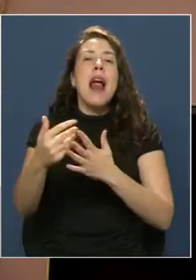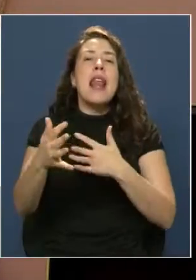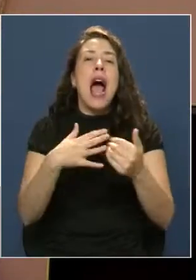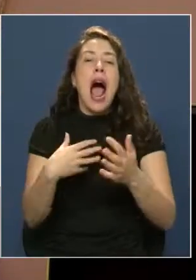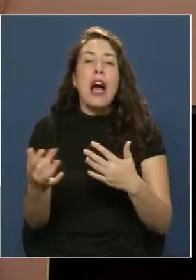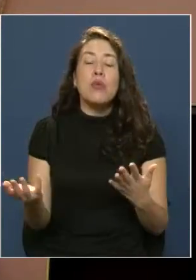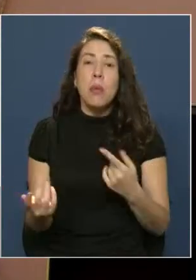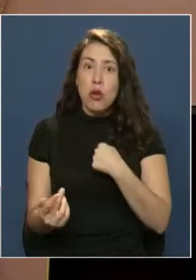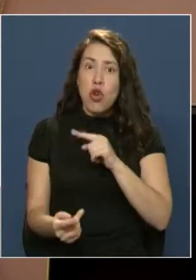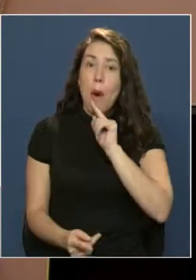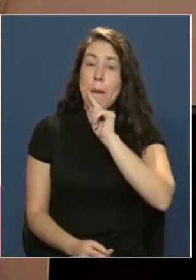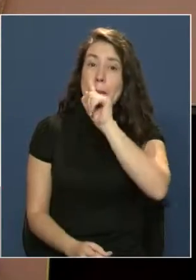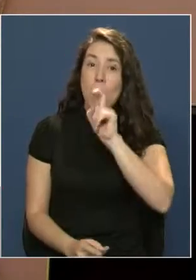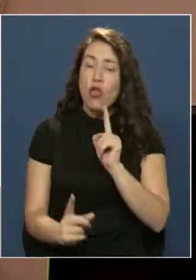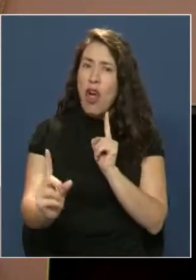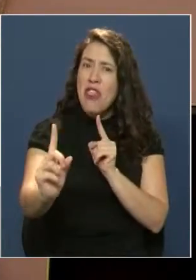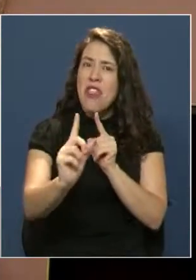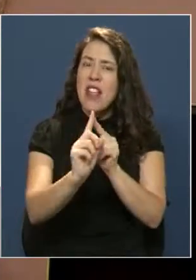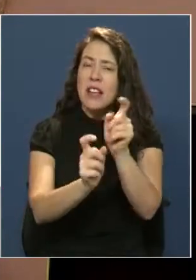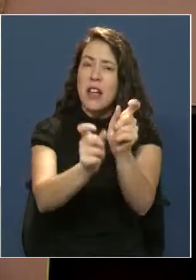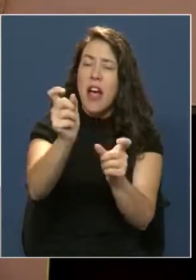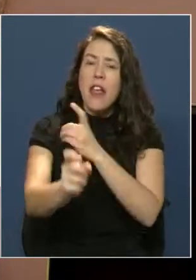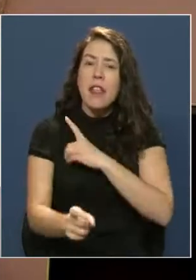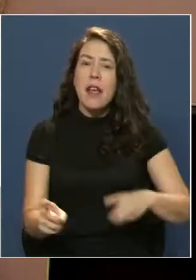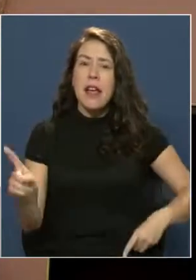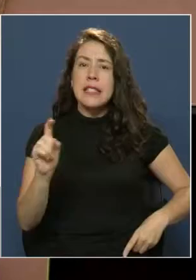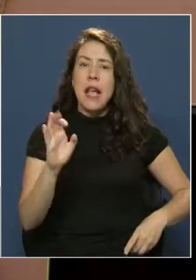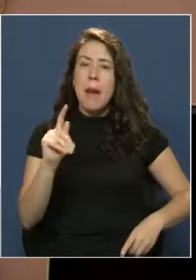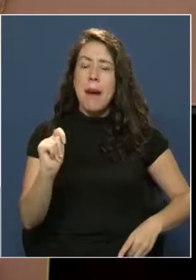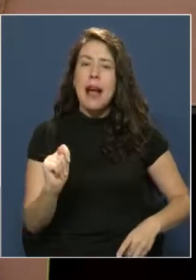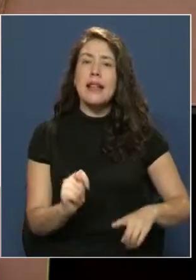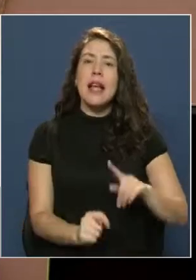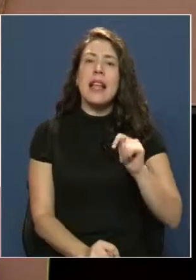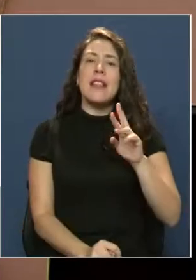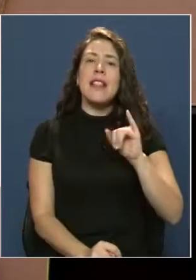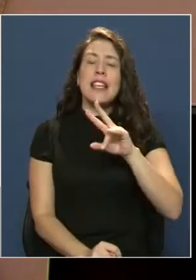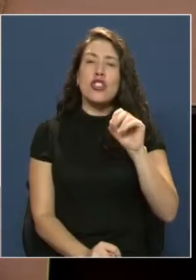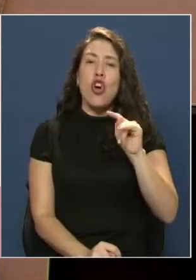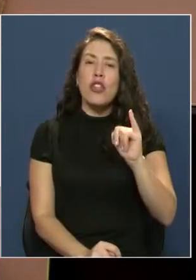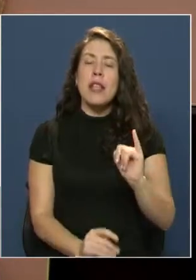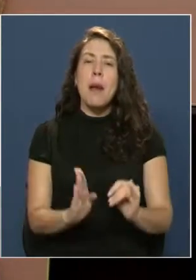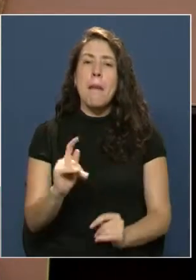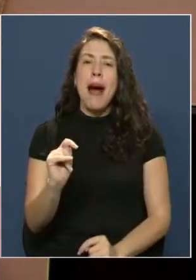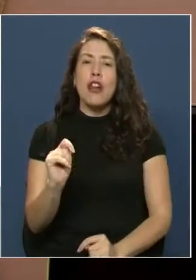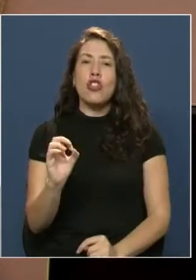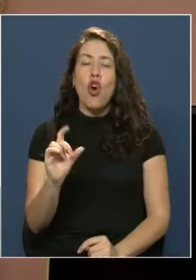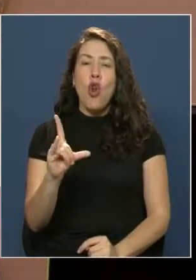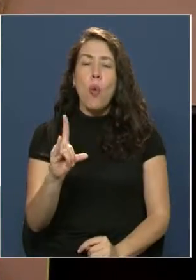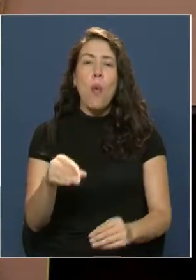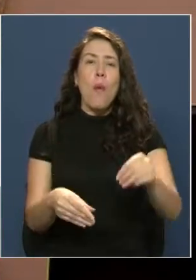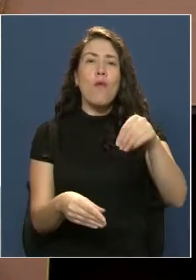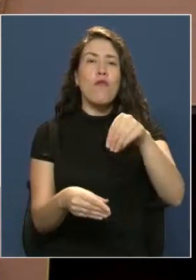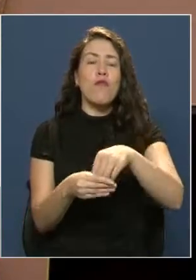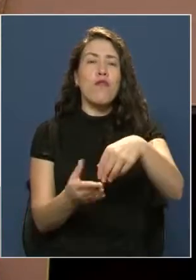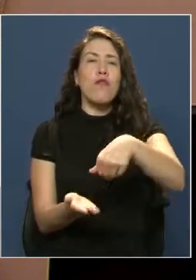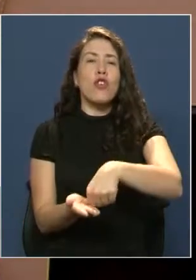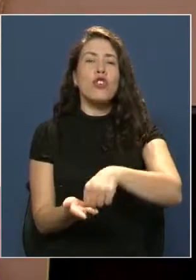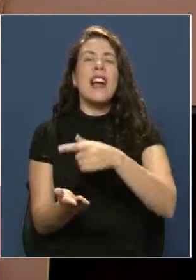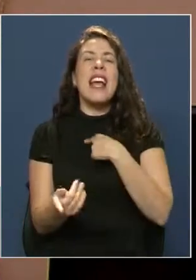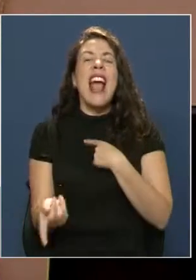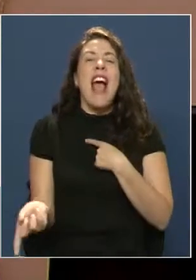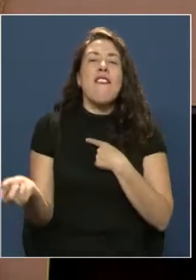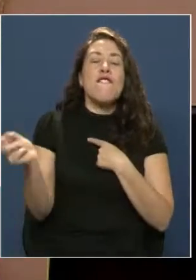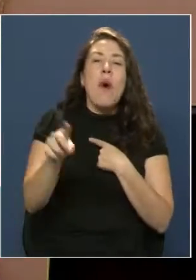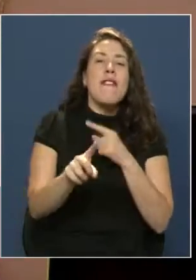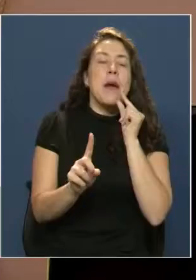pregunto directamente a los diputados Sabaj, Trisotti y Bartolú, que votaron por devolver